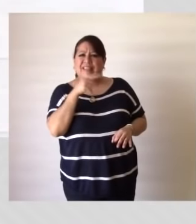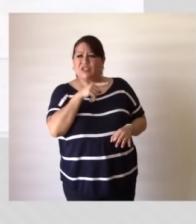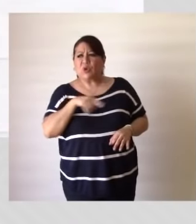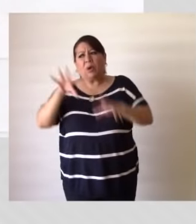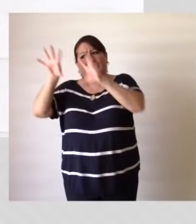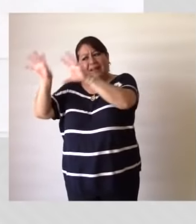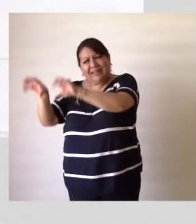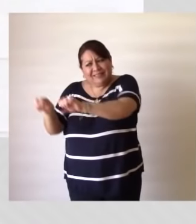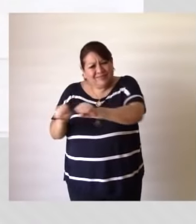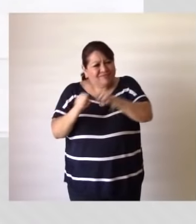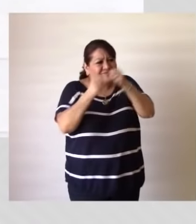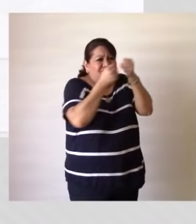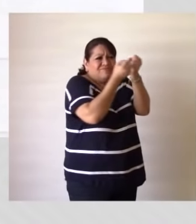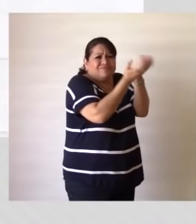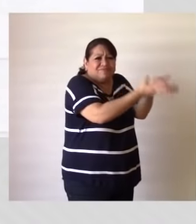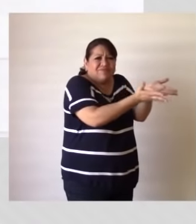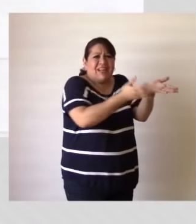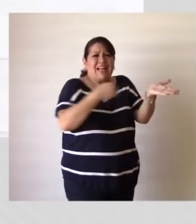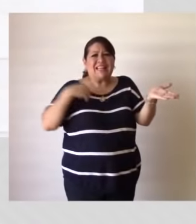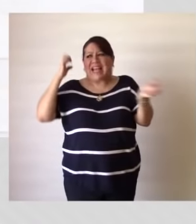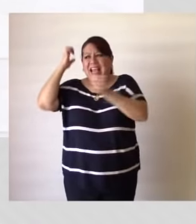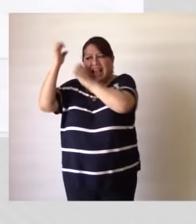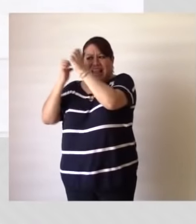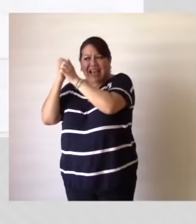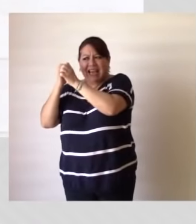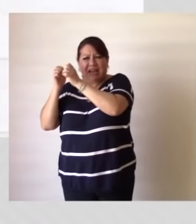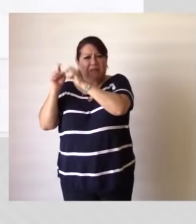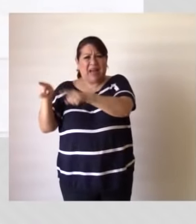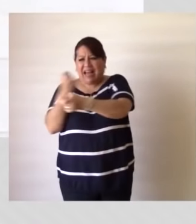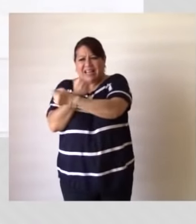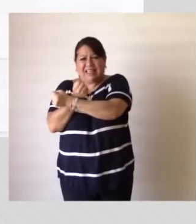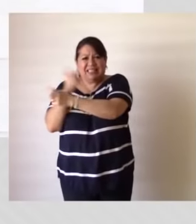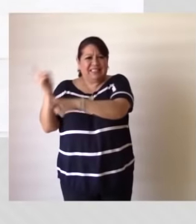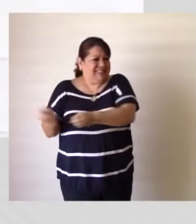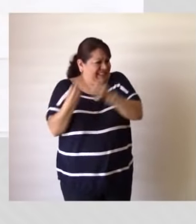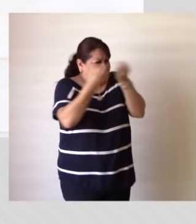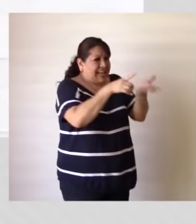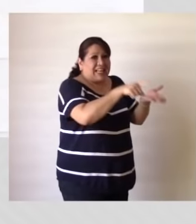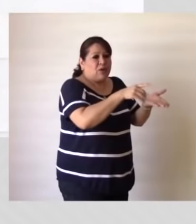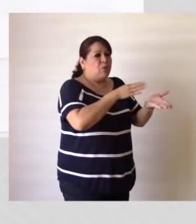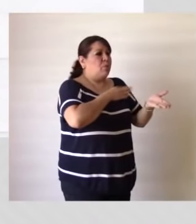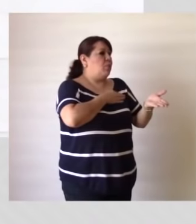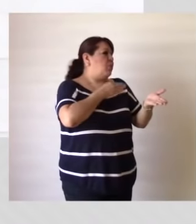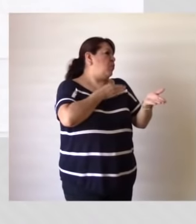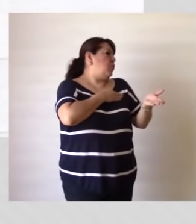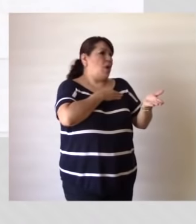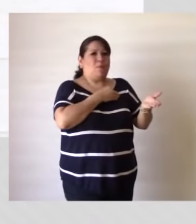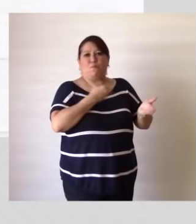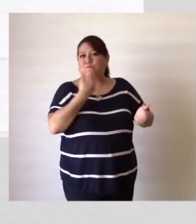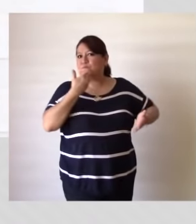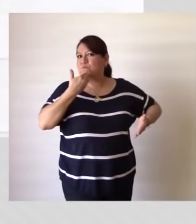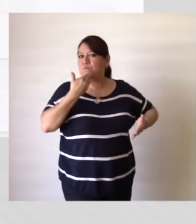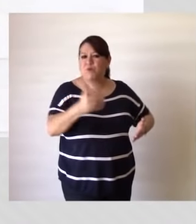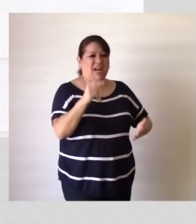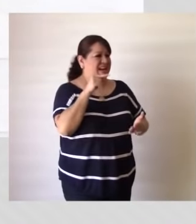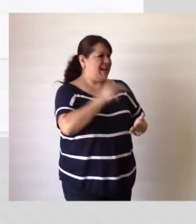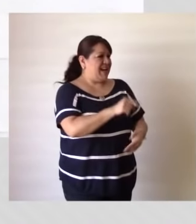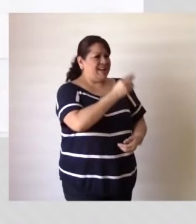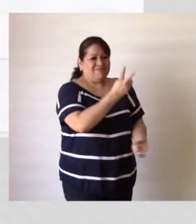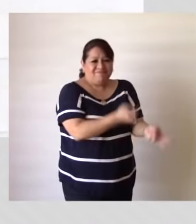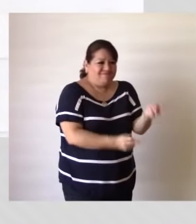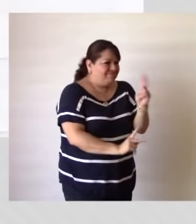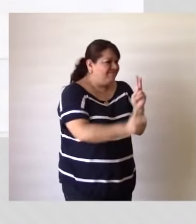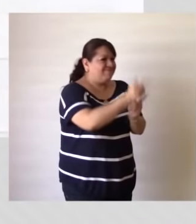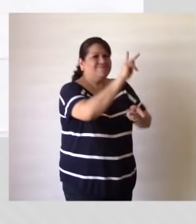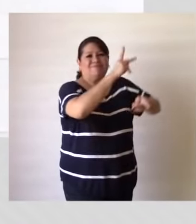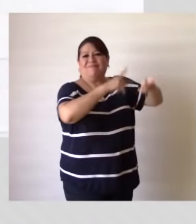abunda leche y miel a una tierra buena a una tierra próspera a una tierra en donde crecerás